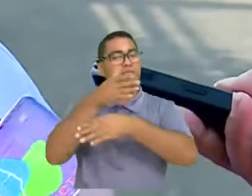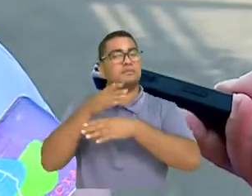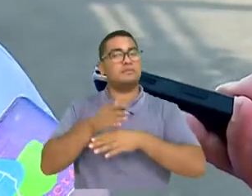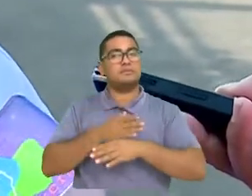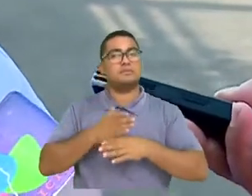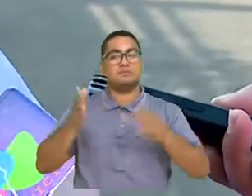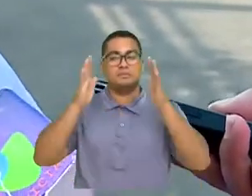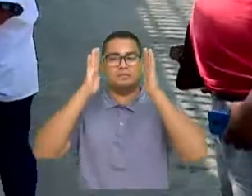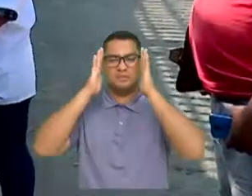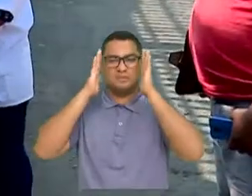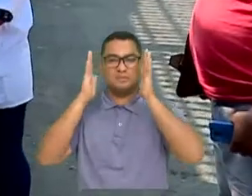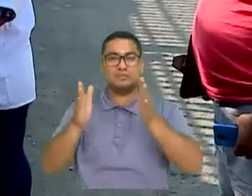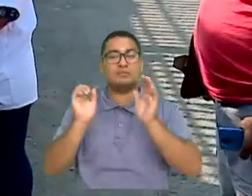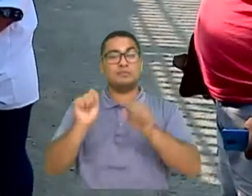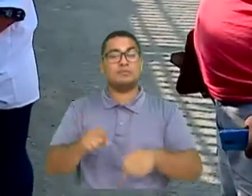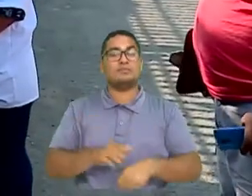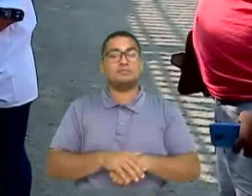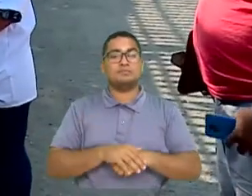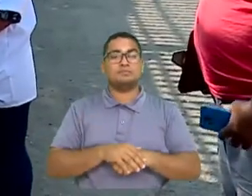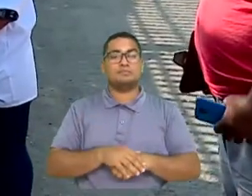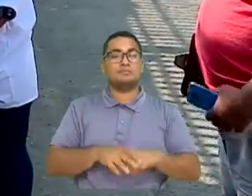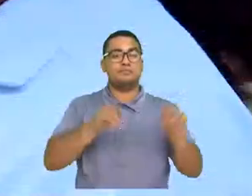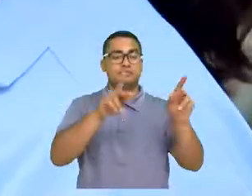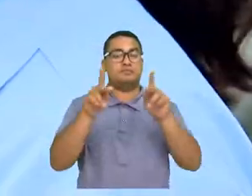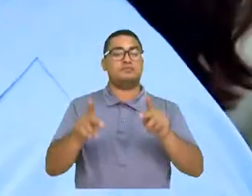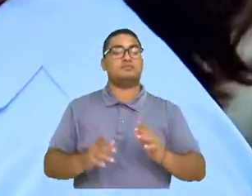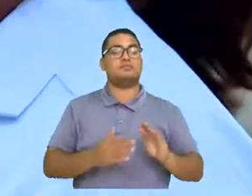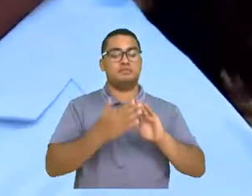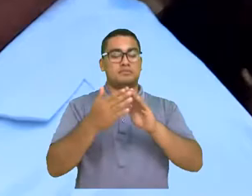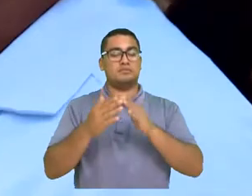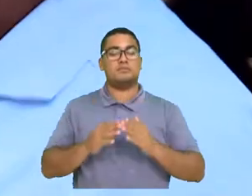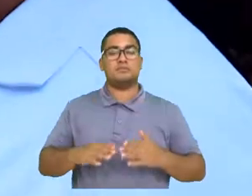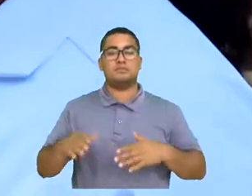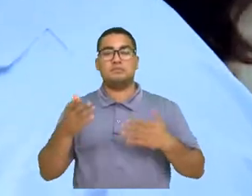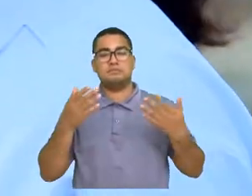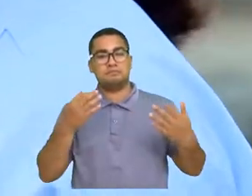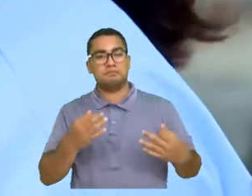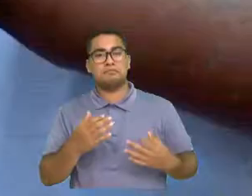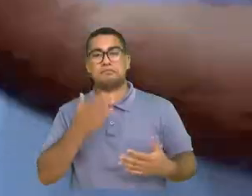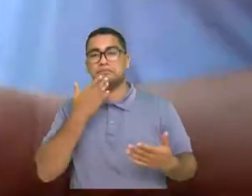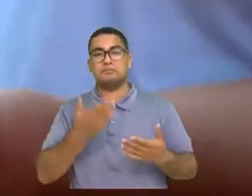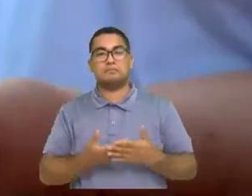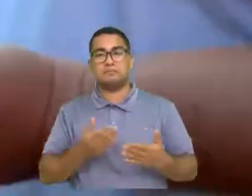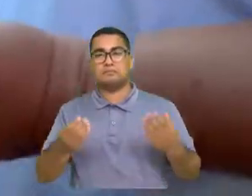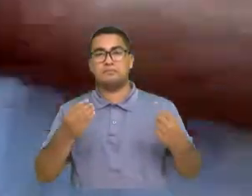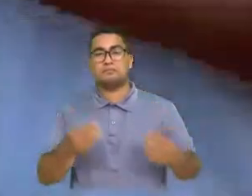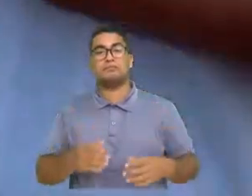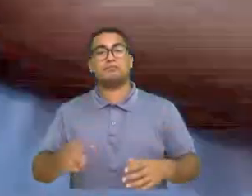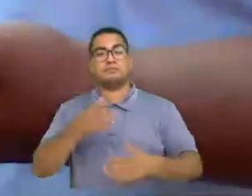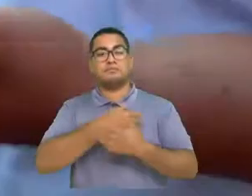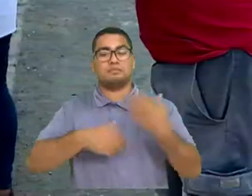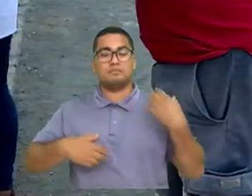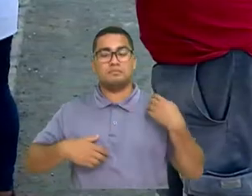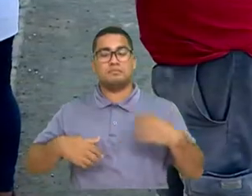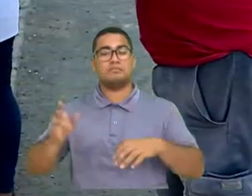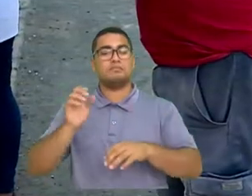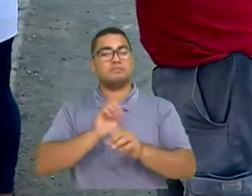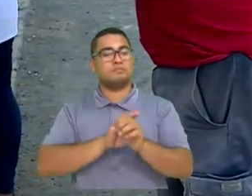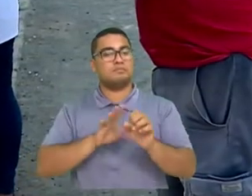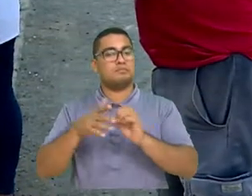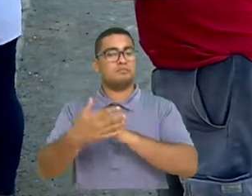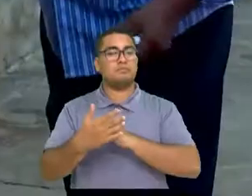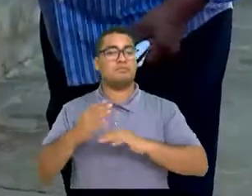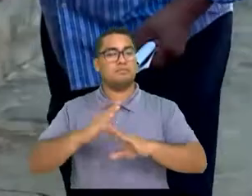respiratoria de cada unidad de salud. La población en los barrios manifiesta estar al tanto de las medidas dictadas por las autoridades de salud